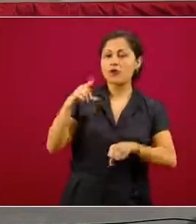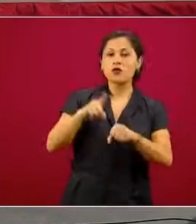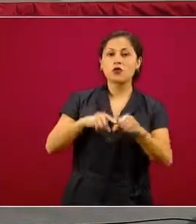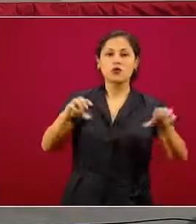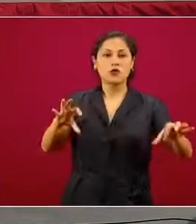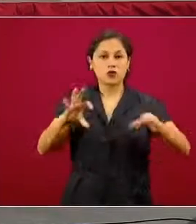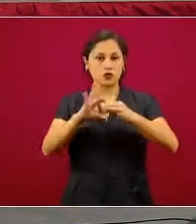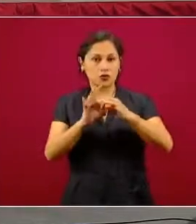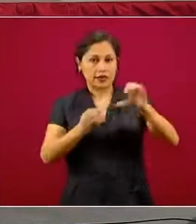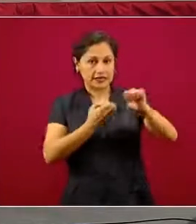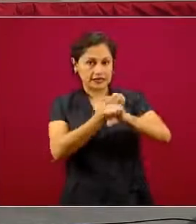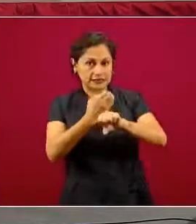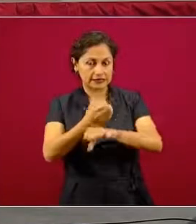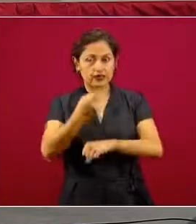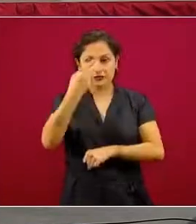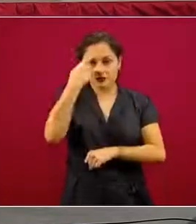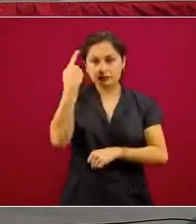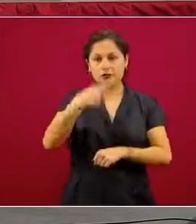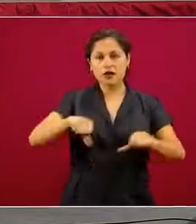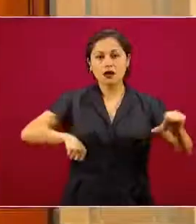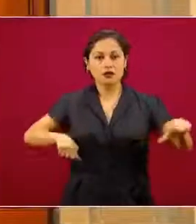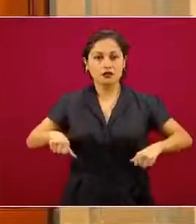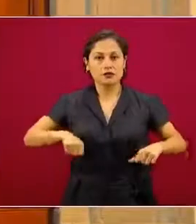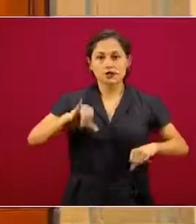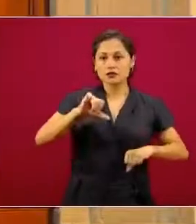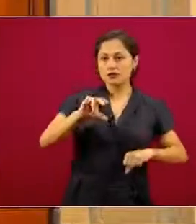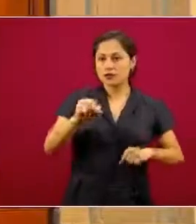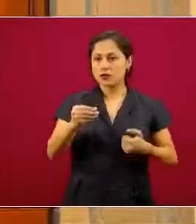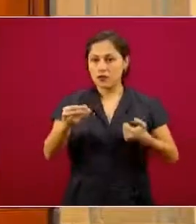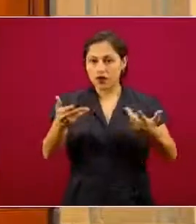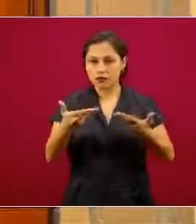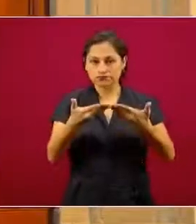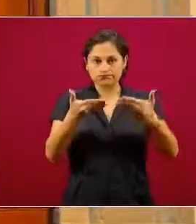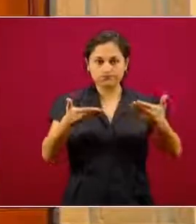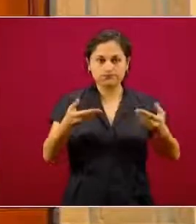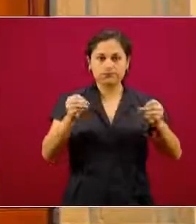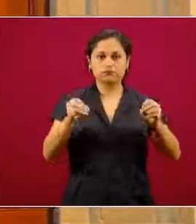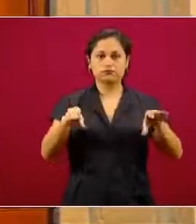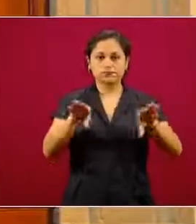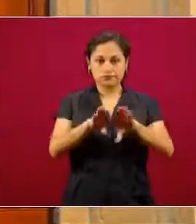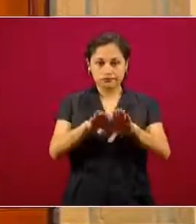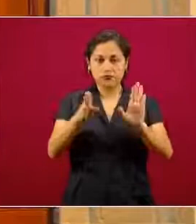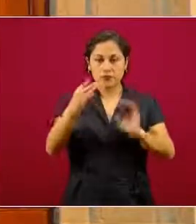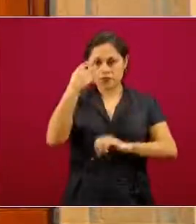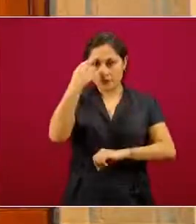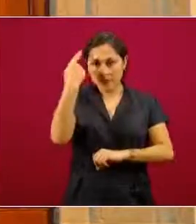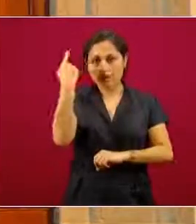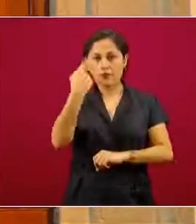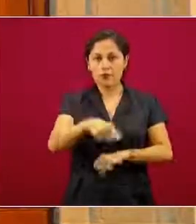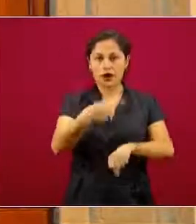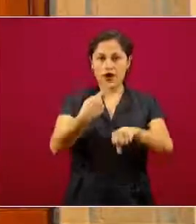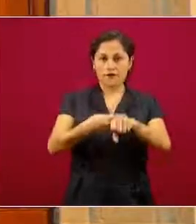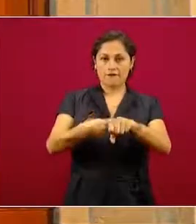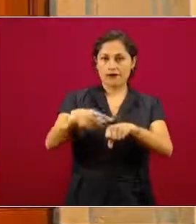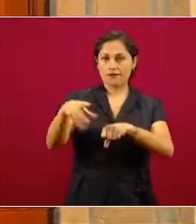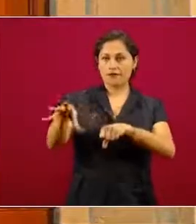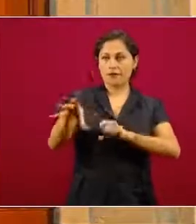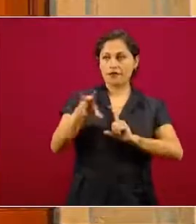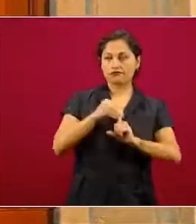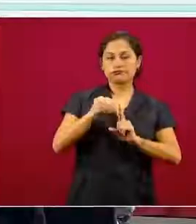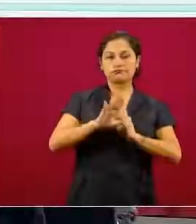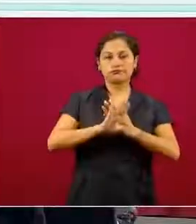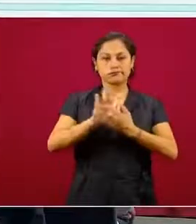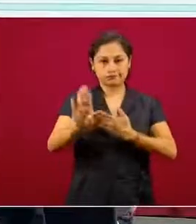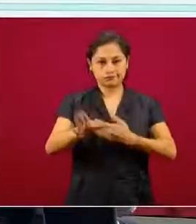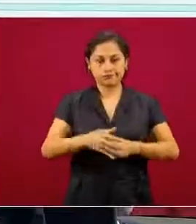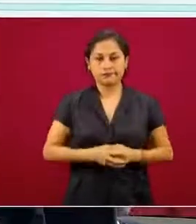recomiendan, puedan o no realizar, que a su vez van encaminadas precisamente a controlar el nivel de riesgo que están teniendo. Veamos